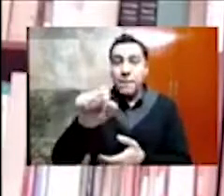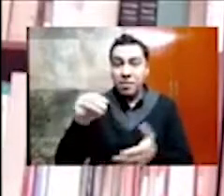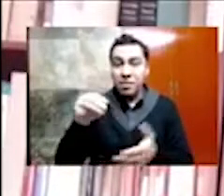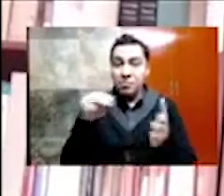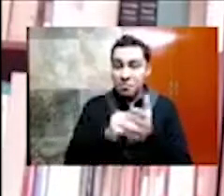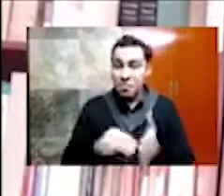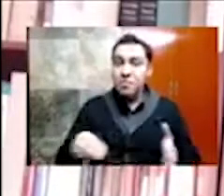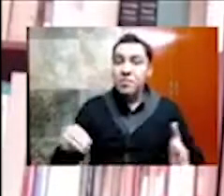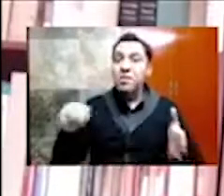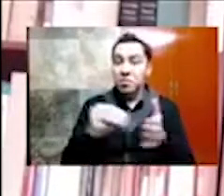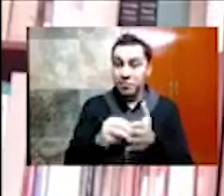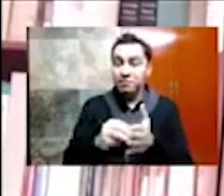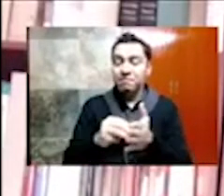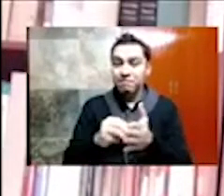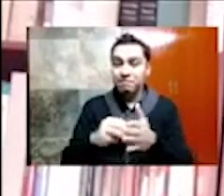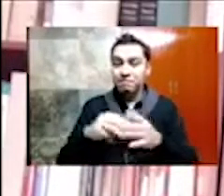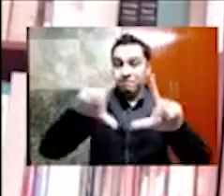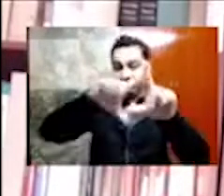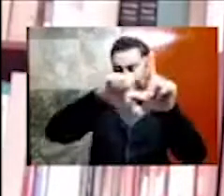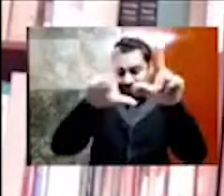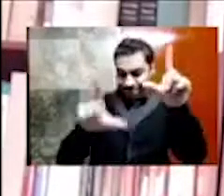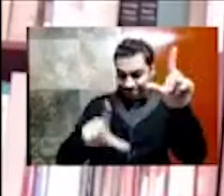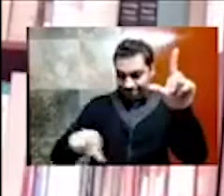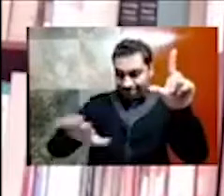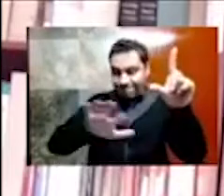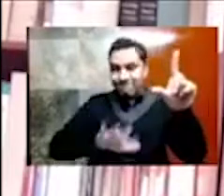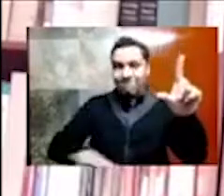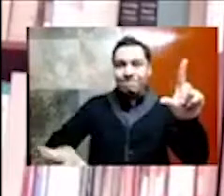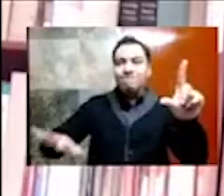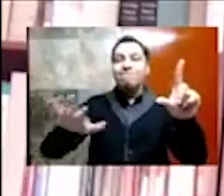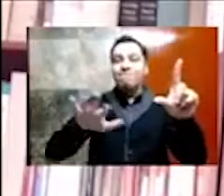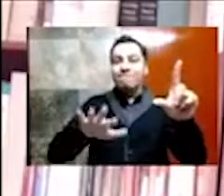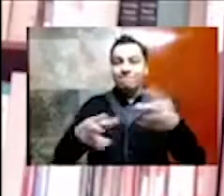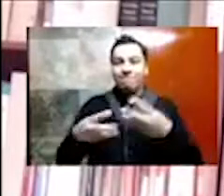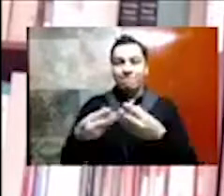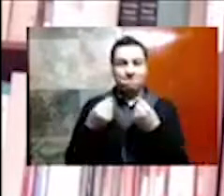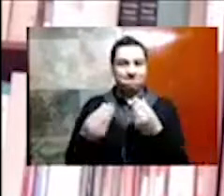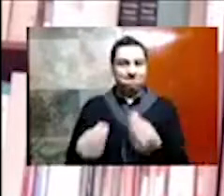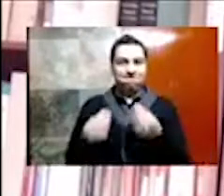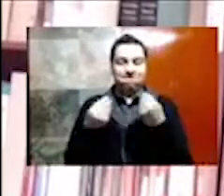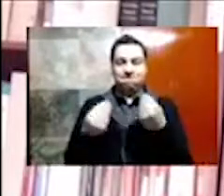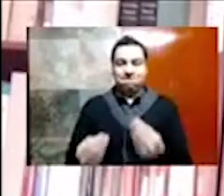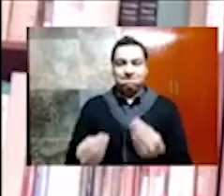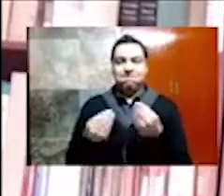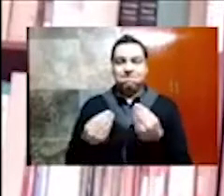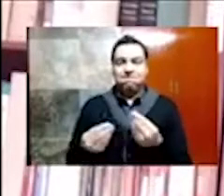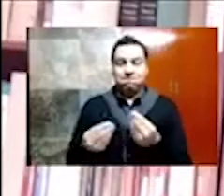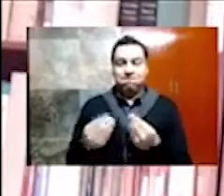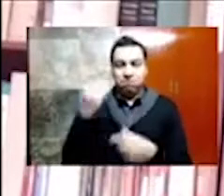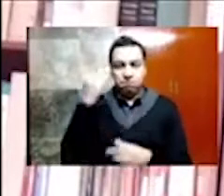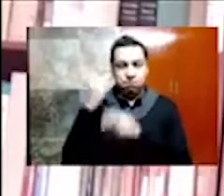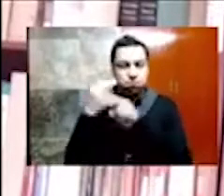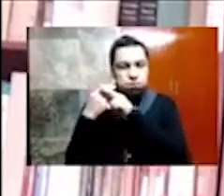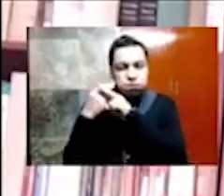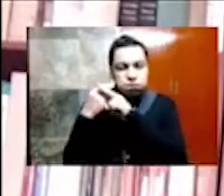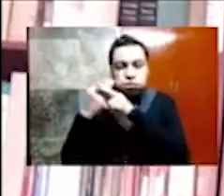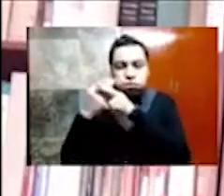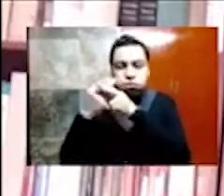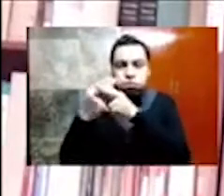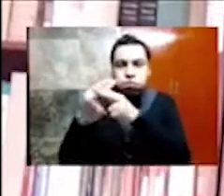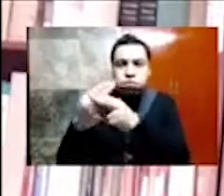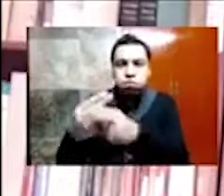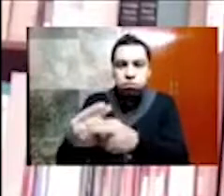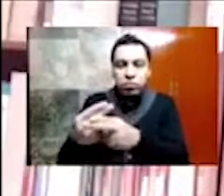pues la Cuenca de México es uno de los lugares, y yo creo que el lugar más habitado durante más tiempo en todo el